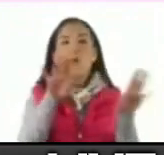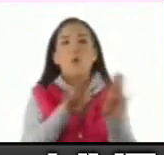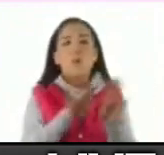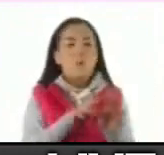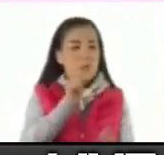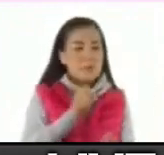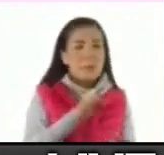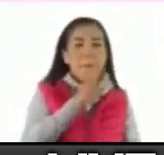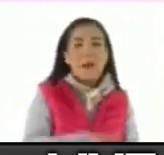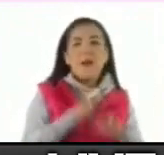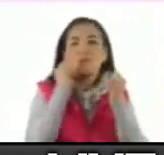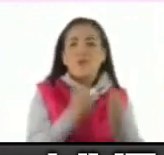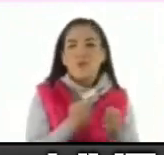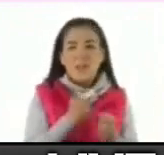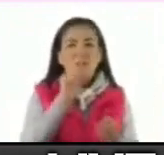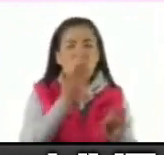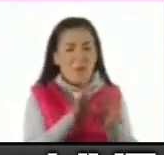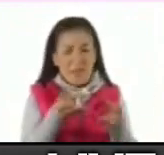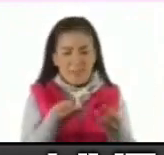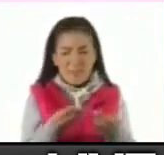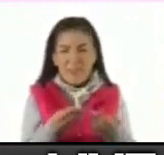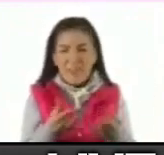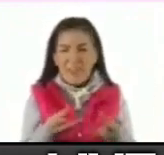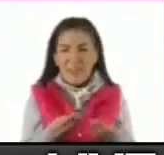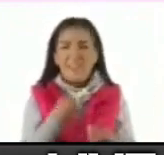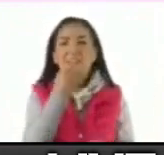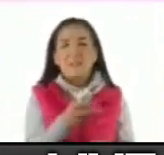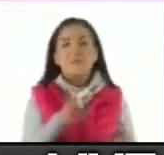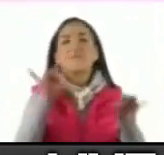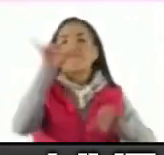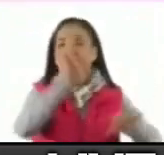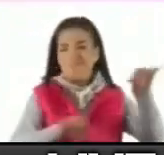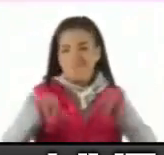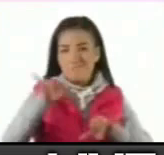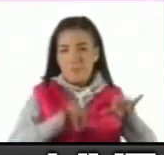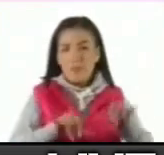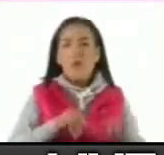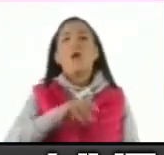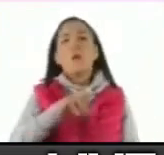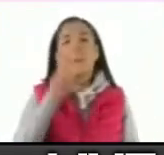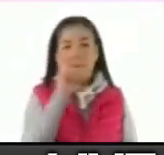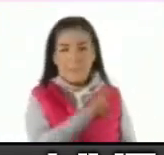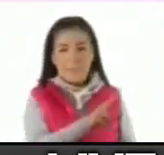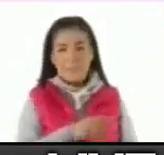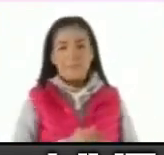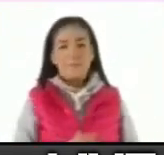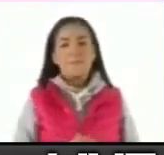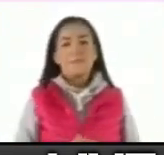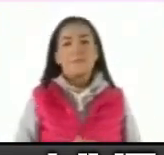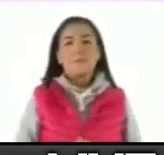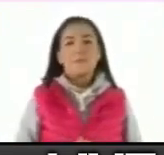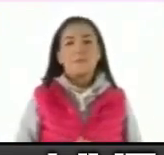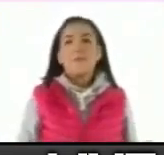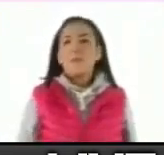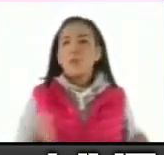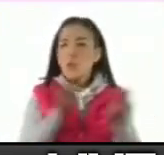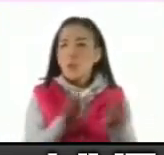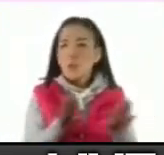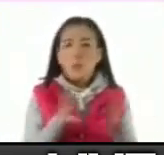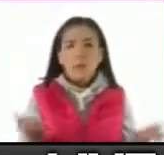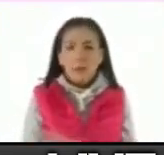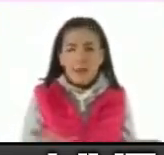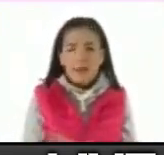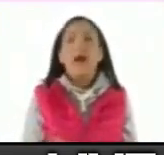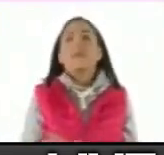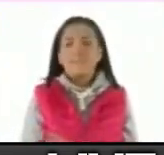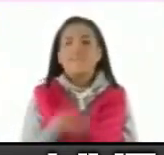que se vuelve más espesa y viscosa por un proceso químico. Realicemos esto. ¿Cómo lo hacemos? Aquí